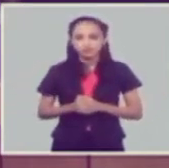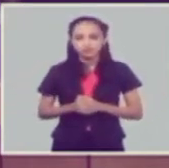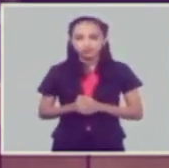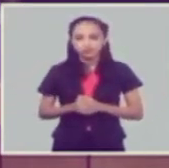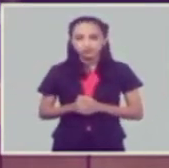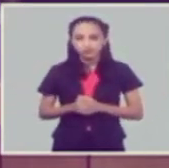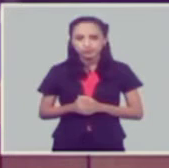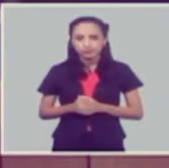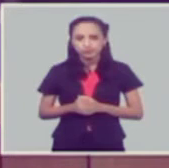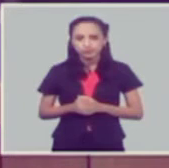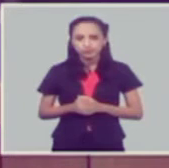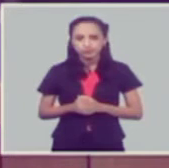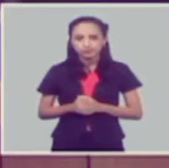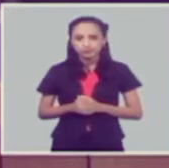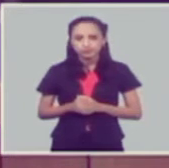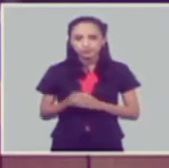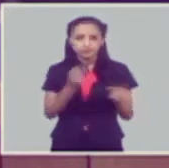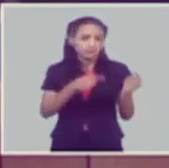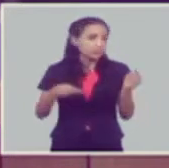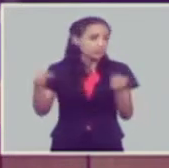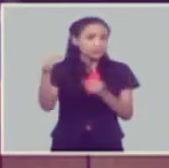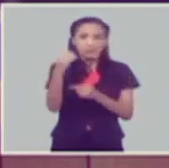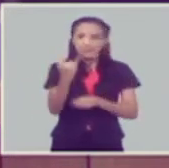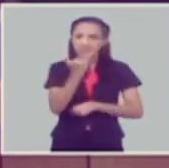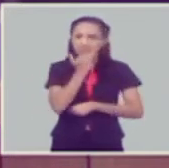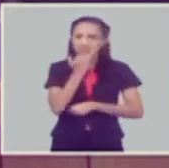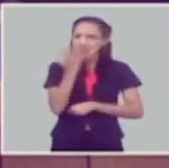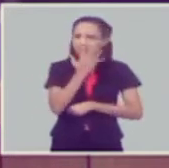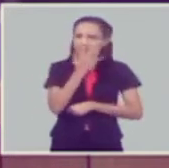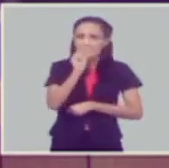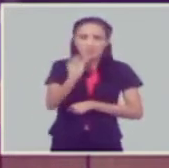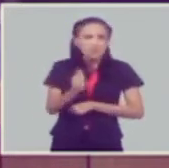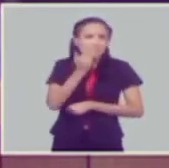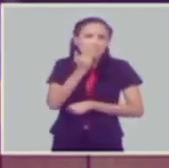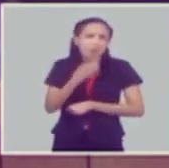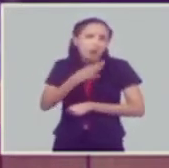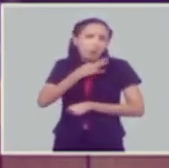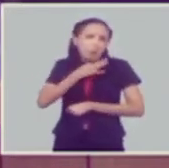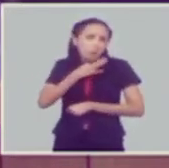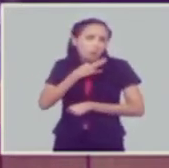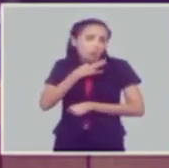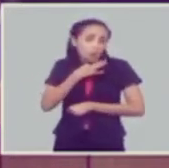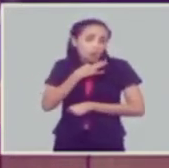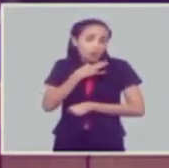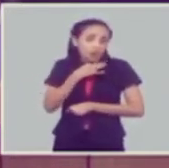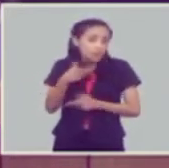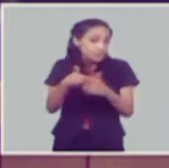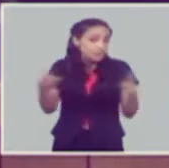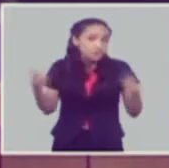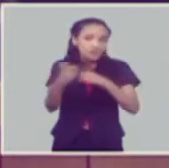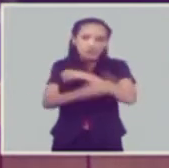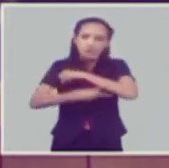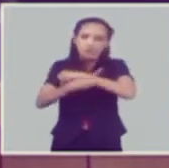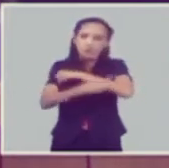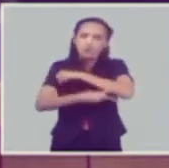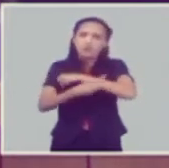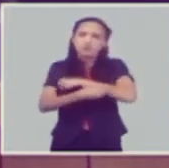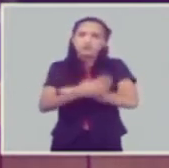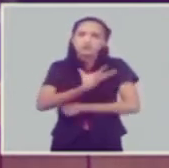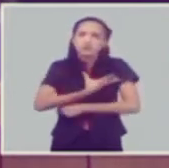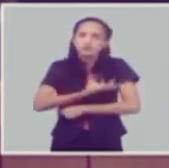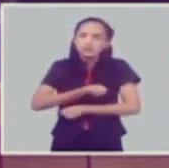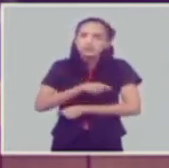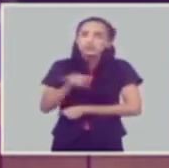mayor de la crisis ha caído sobre los más desventajados y los desposeídos, que en la mayoría de los países han sufrido el